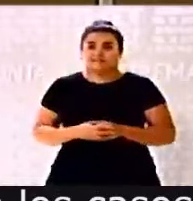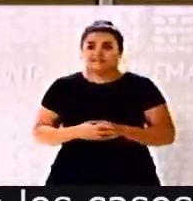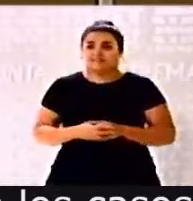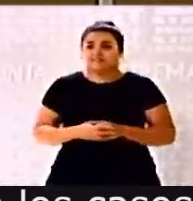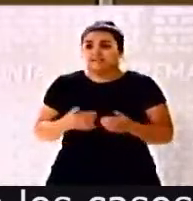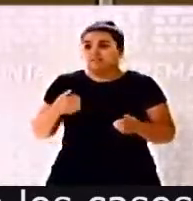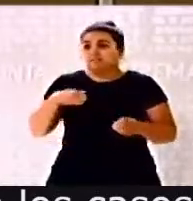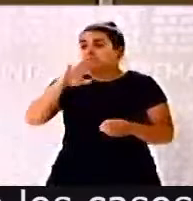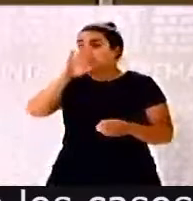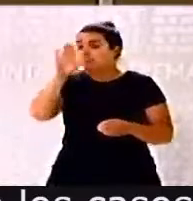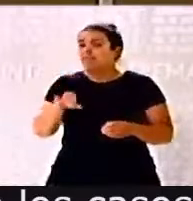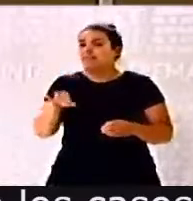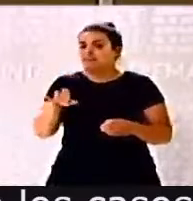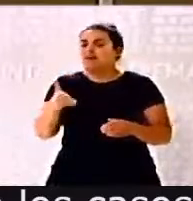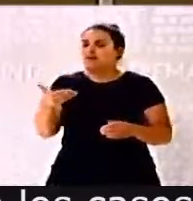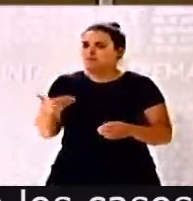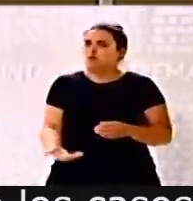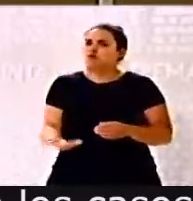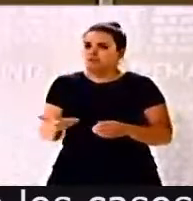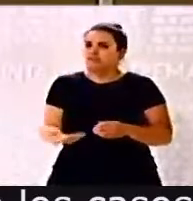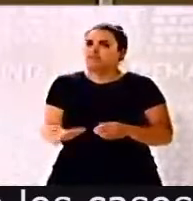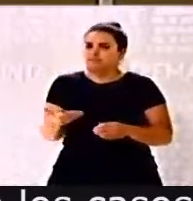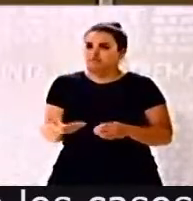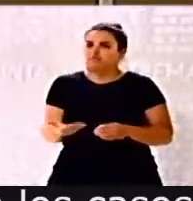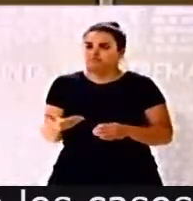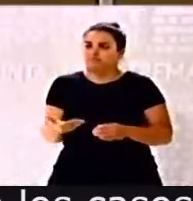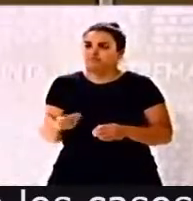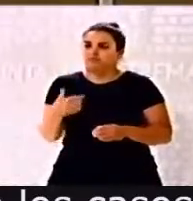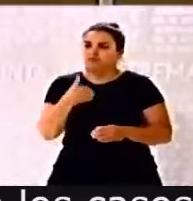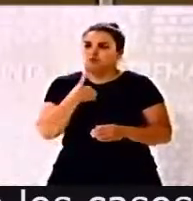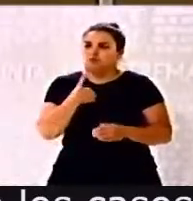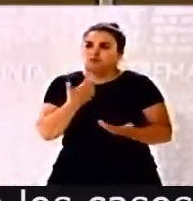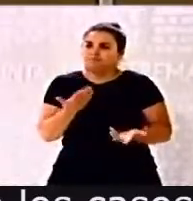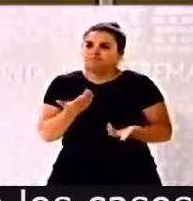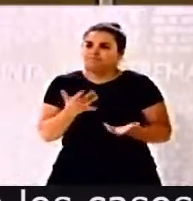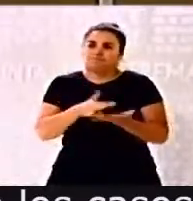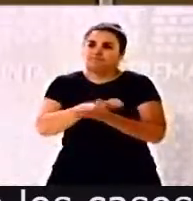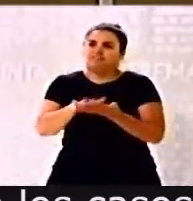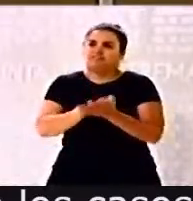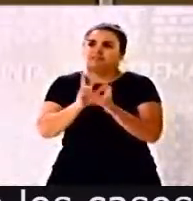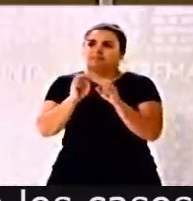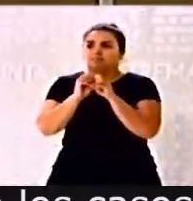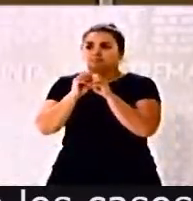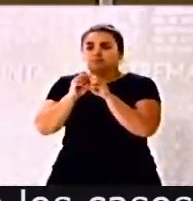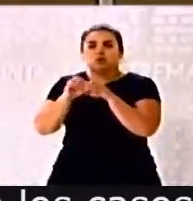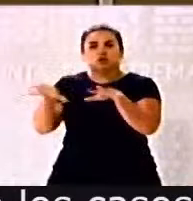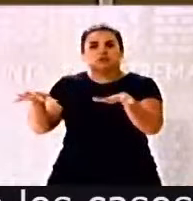Me parece que era sustancial y sustantivo que se hablase del brote